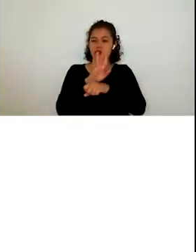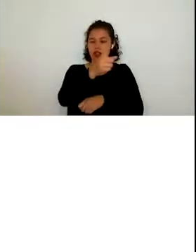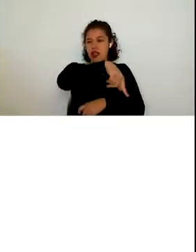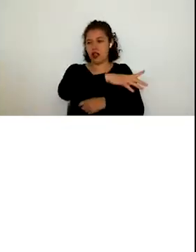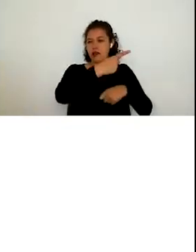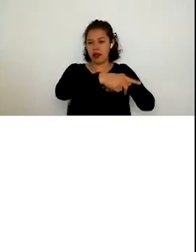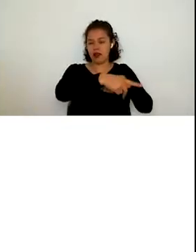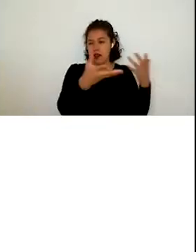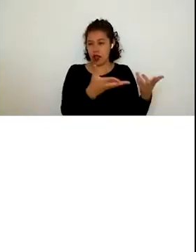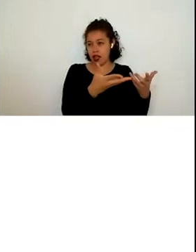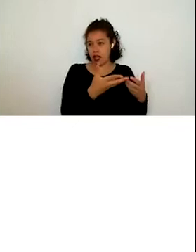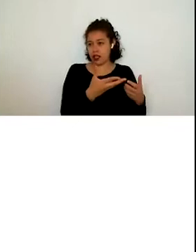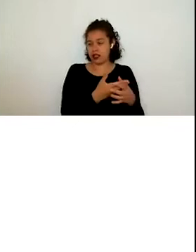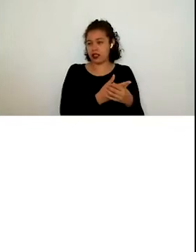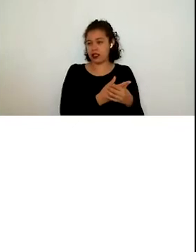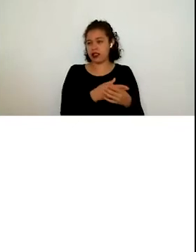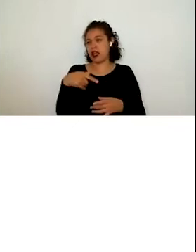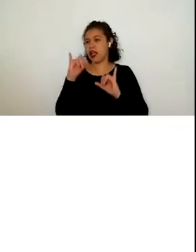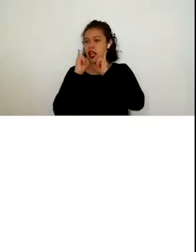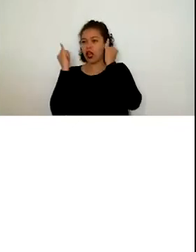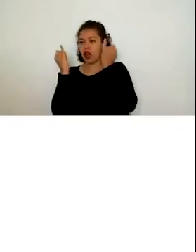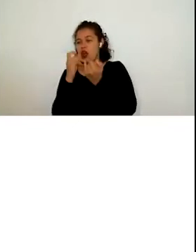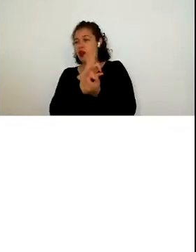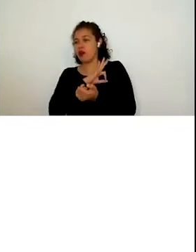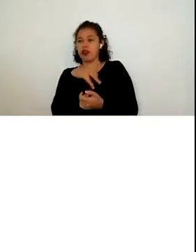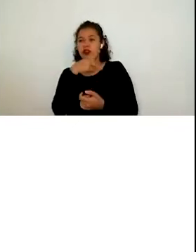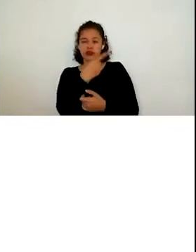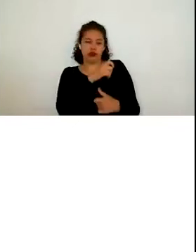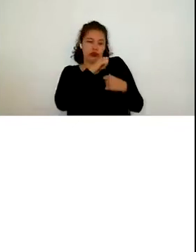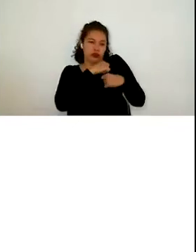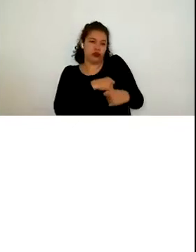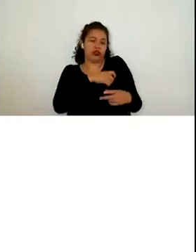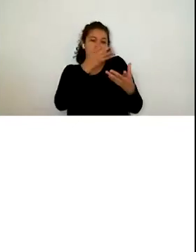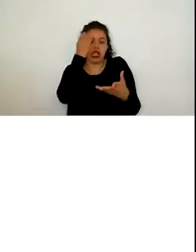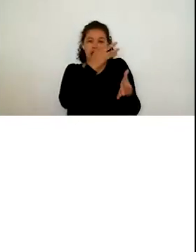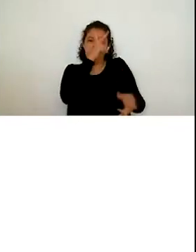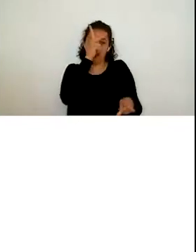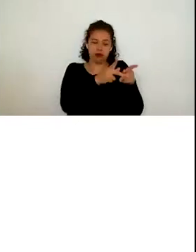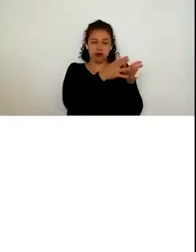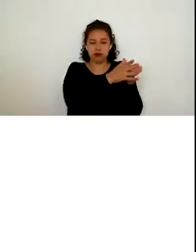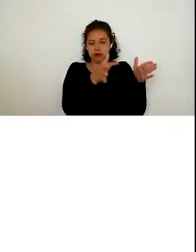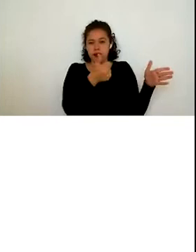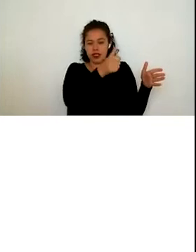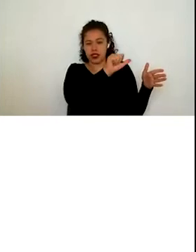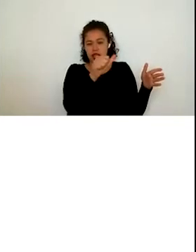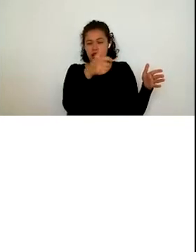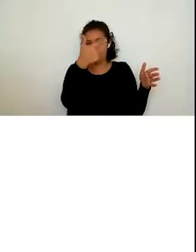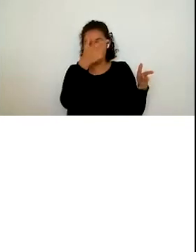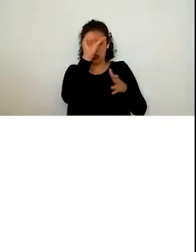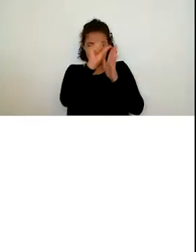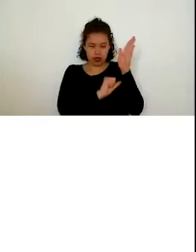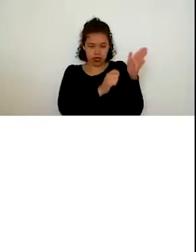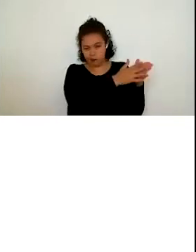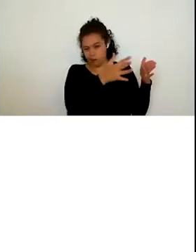caso, la Junta lo puede suspender del cargo solamente por un término de 6 a 12 meses. Se va a determinar conforme a